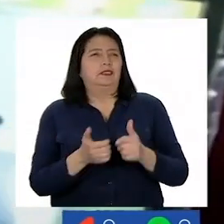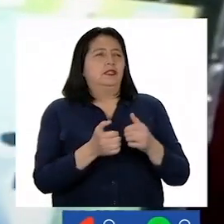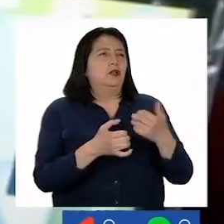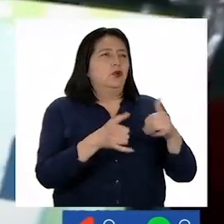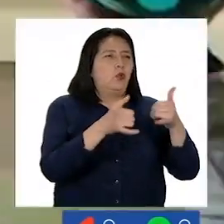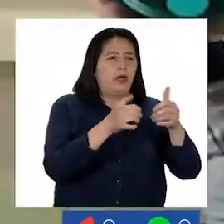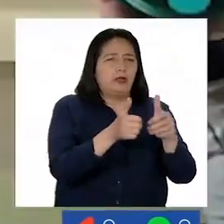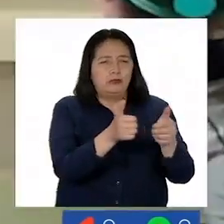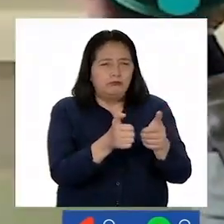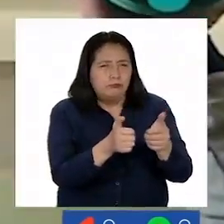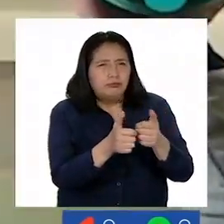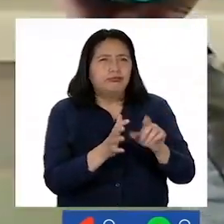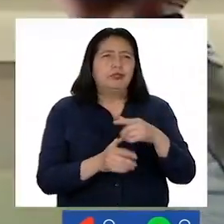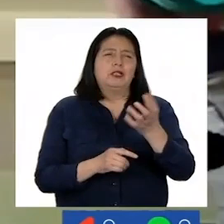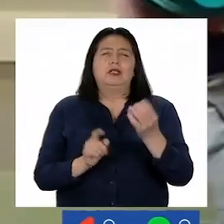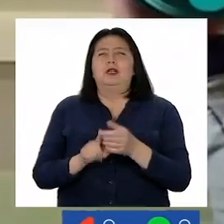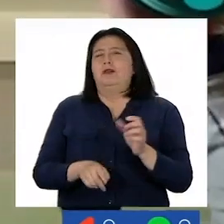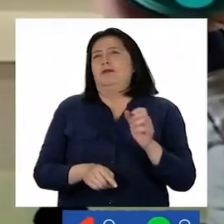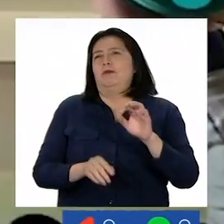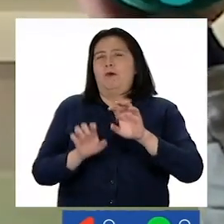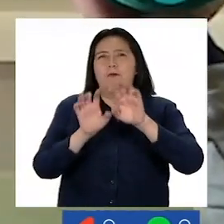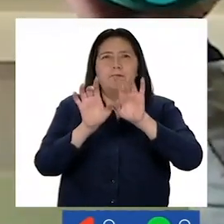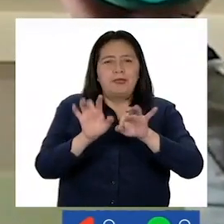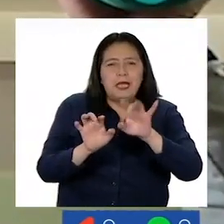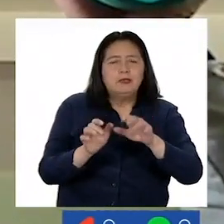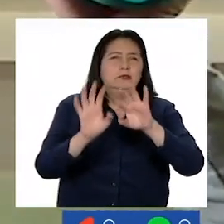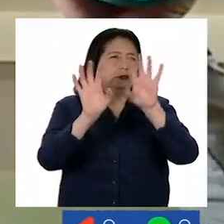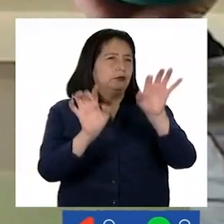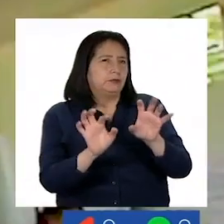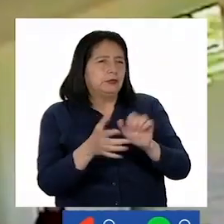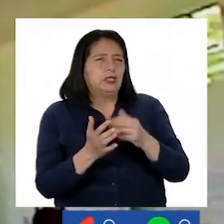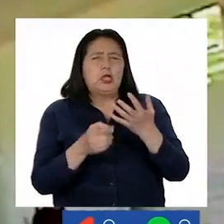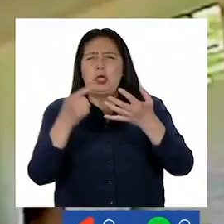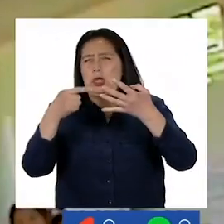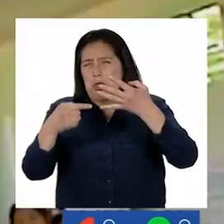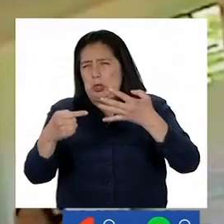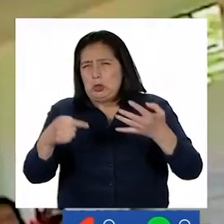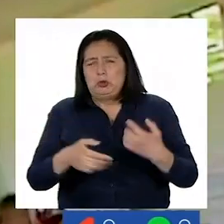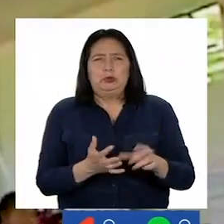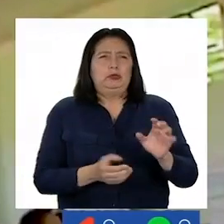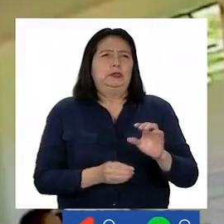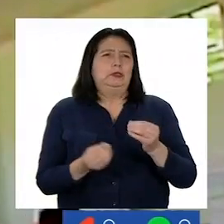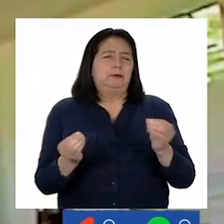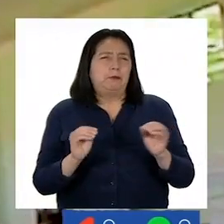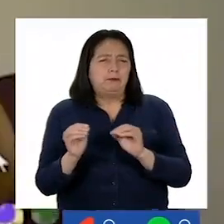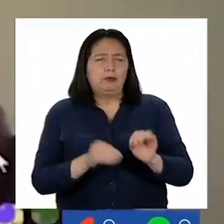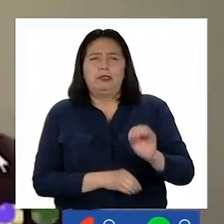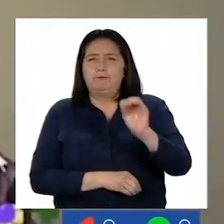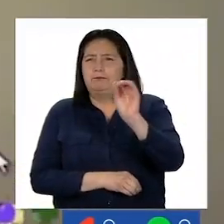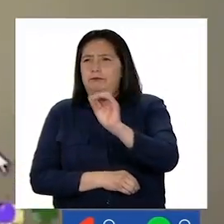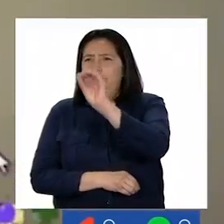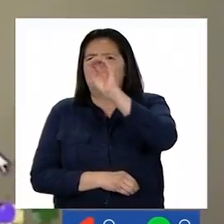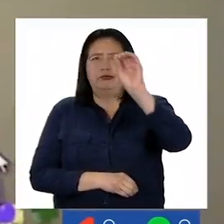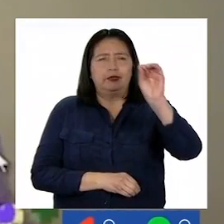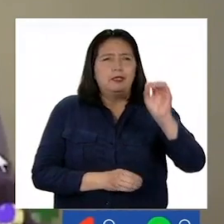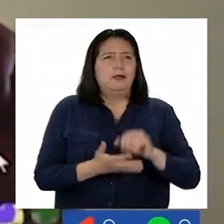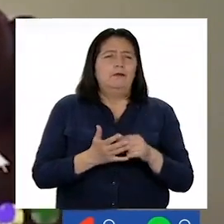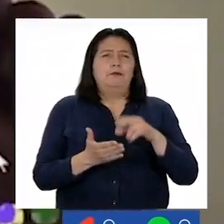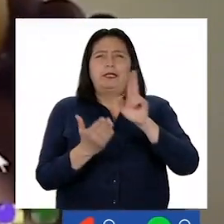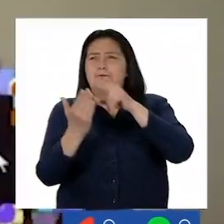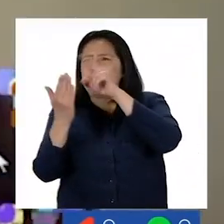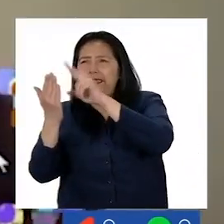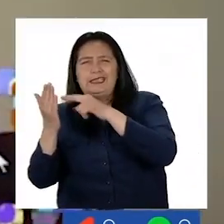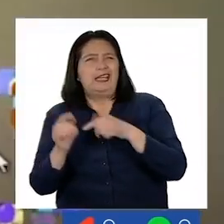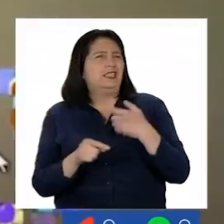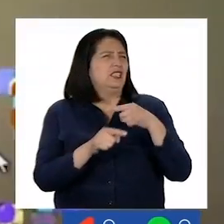ejemplo, un cambiador de ropa virtual, un piano virtual, pequeños elementos para mover objetos, pintar, tipo un paint.